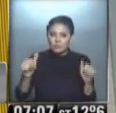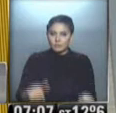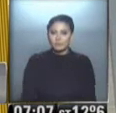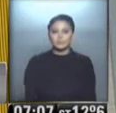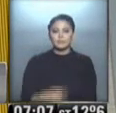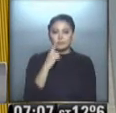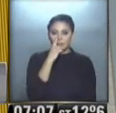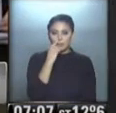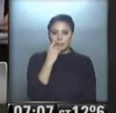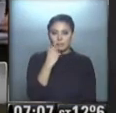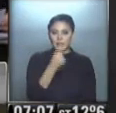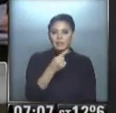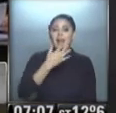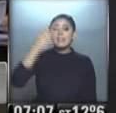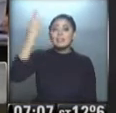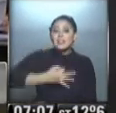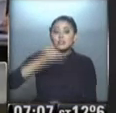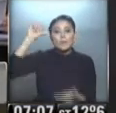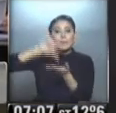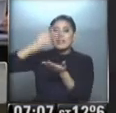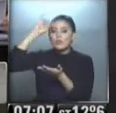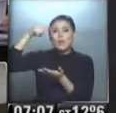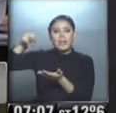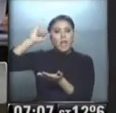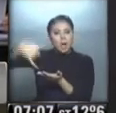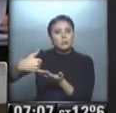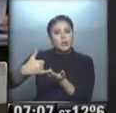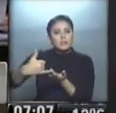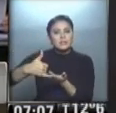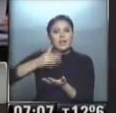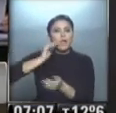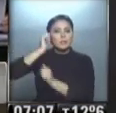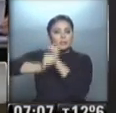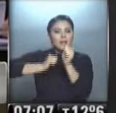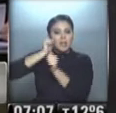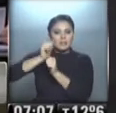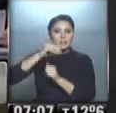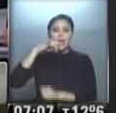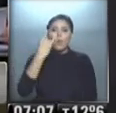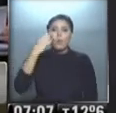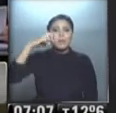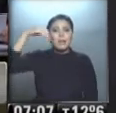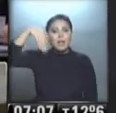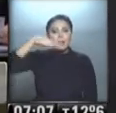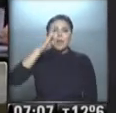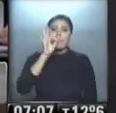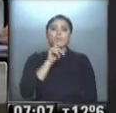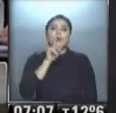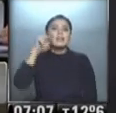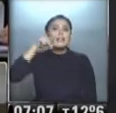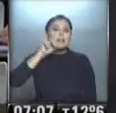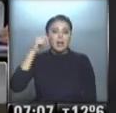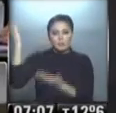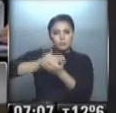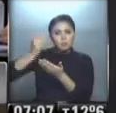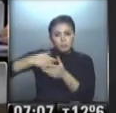La decisión unilateral del Uruguay autorizando el aumento de la producción de la empresa UPM Botnia deja